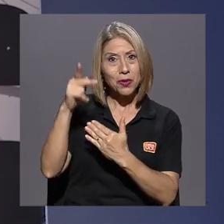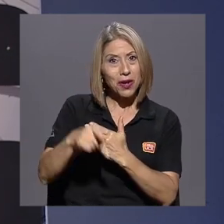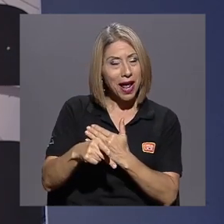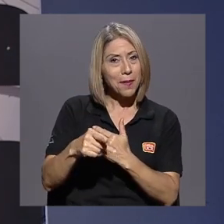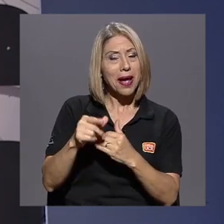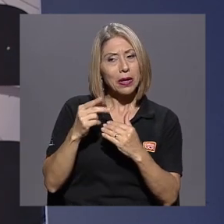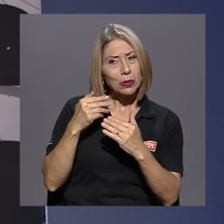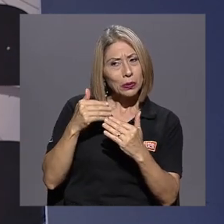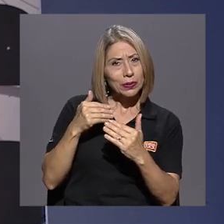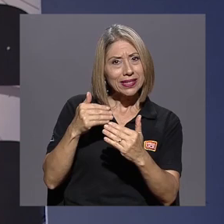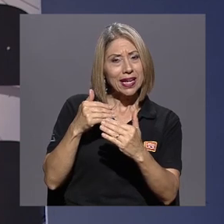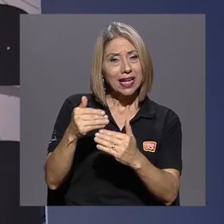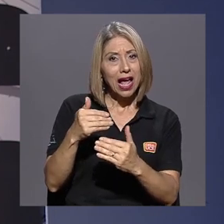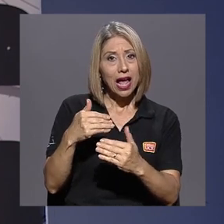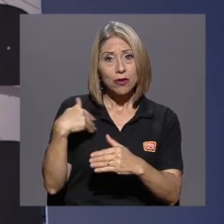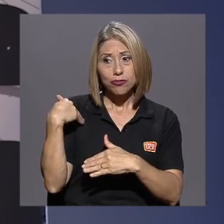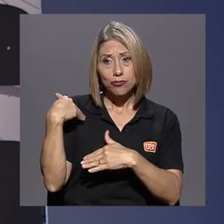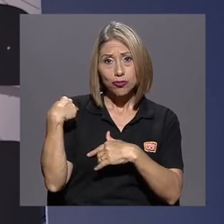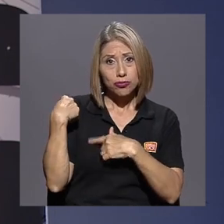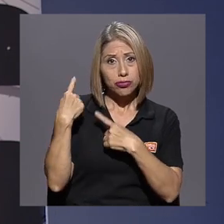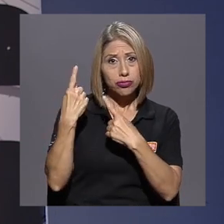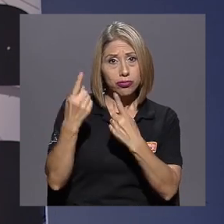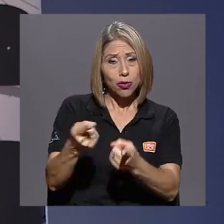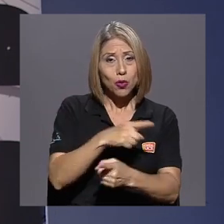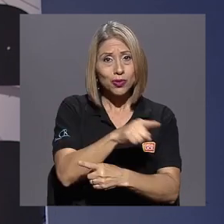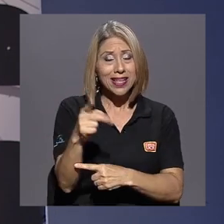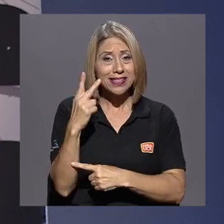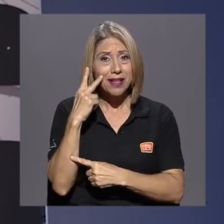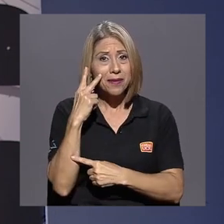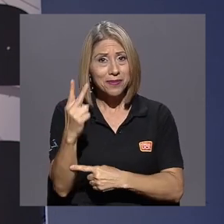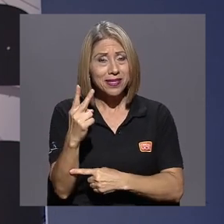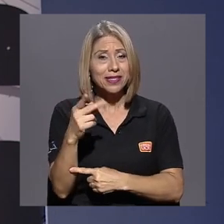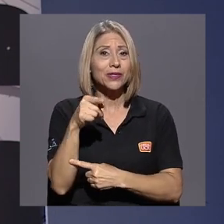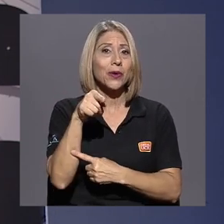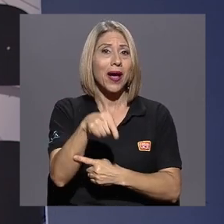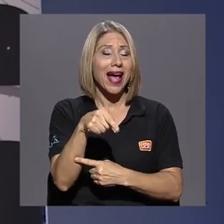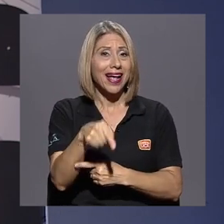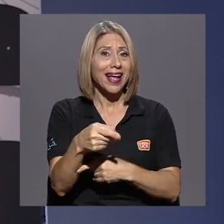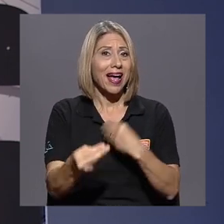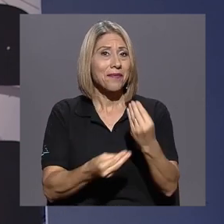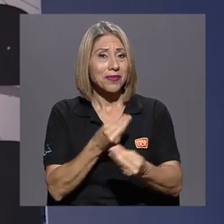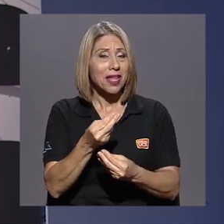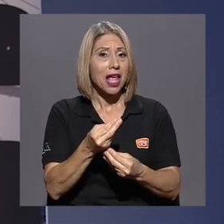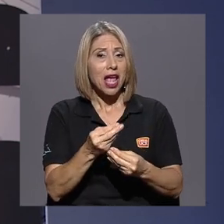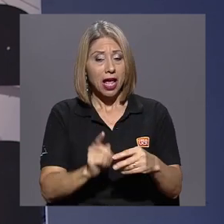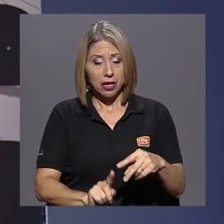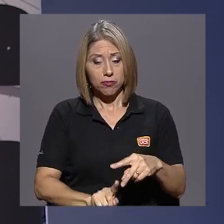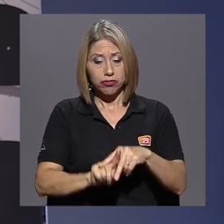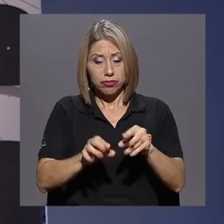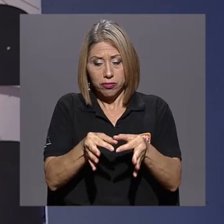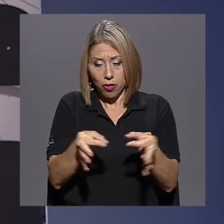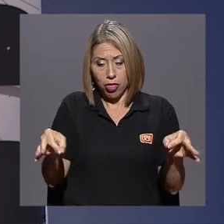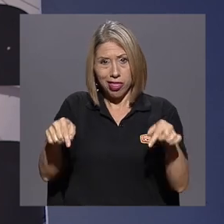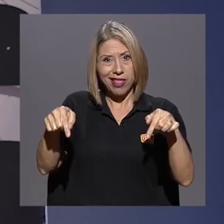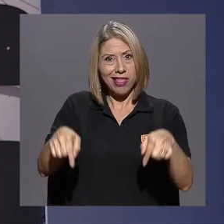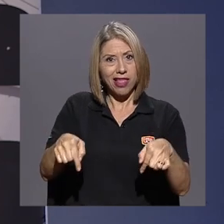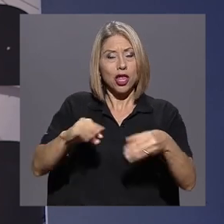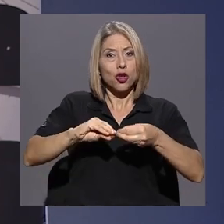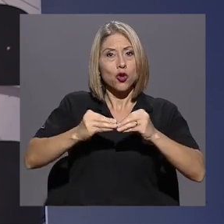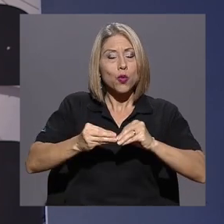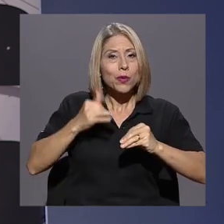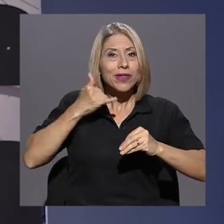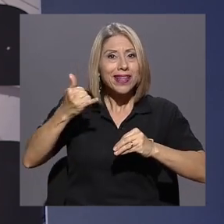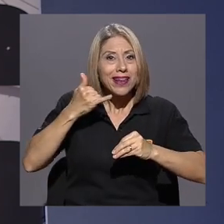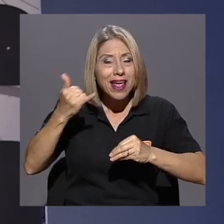todo el programa ustedes han visto en el súper que acompaña a doña Nancy el teléfono, el correo electrónico, la forma de